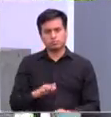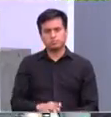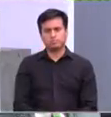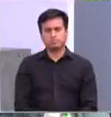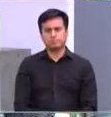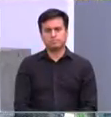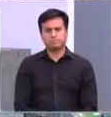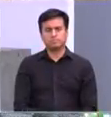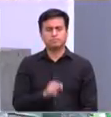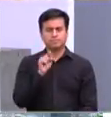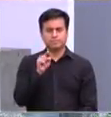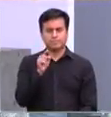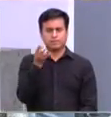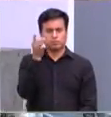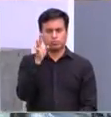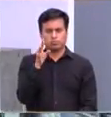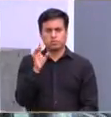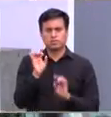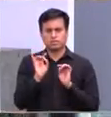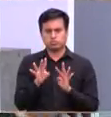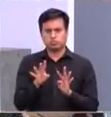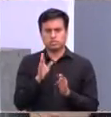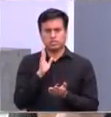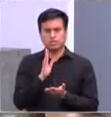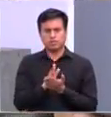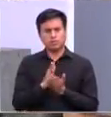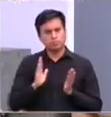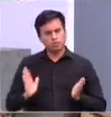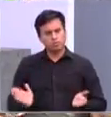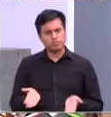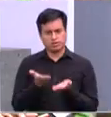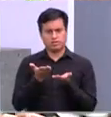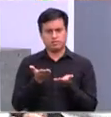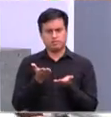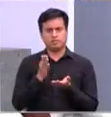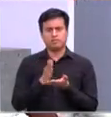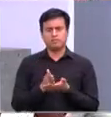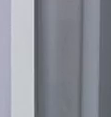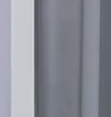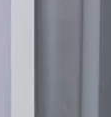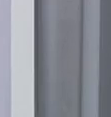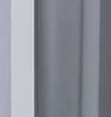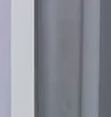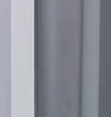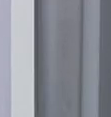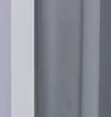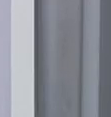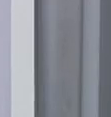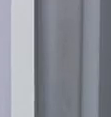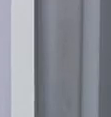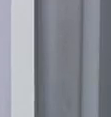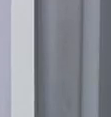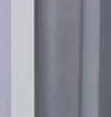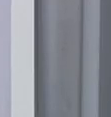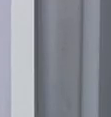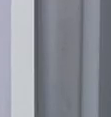búsqueda de precisión, se fue abriendo camino a un término surgido